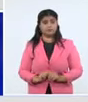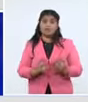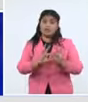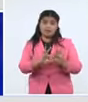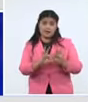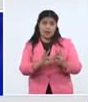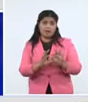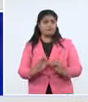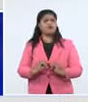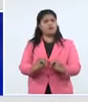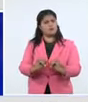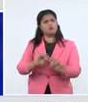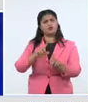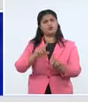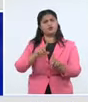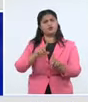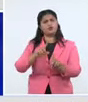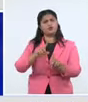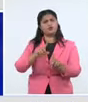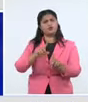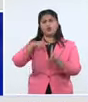independientemente de que sean las más altas,